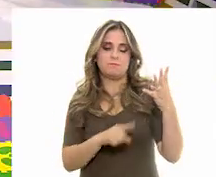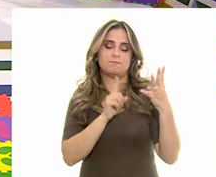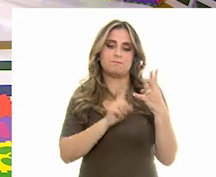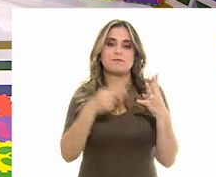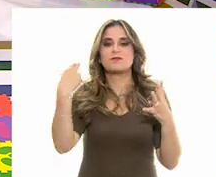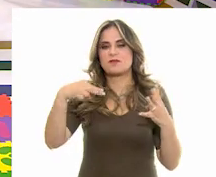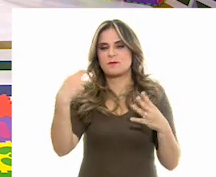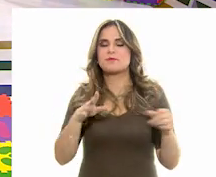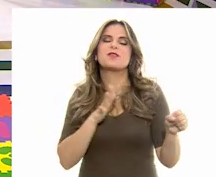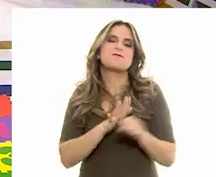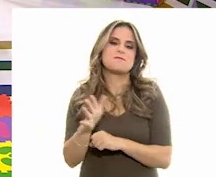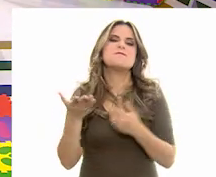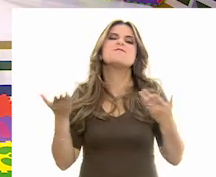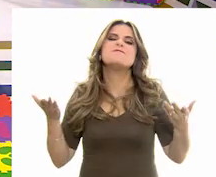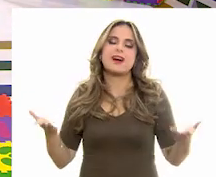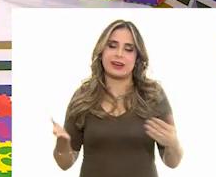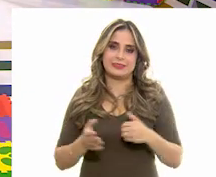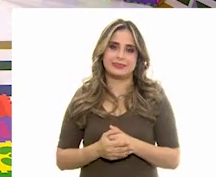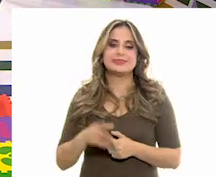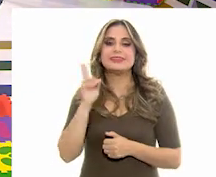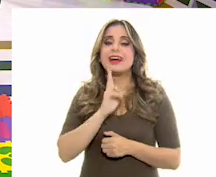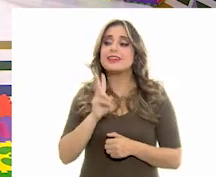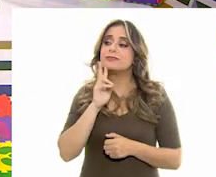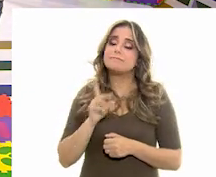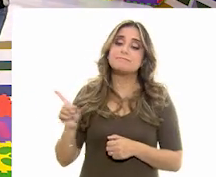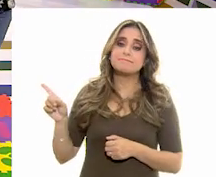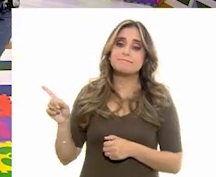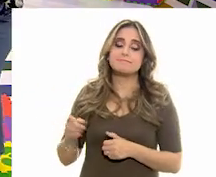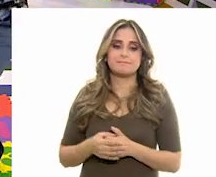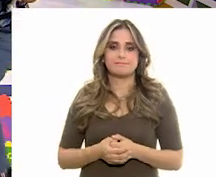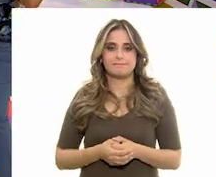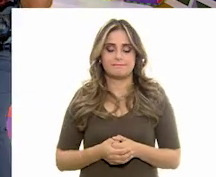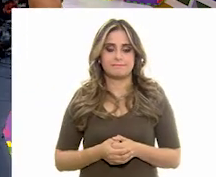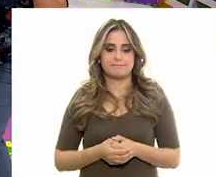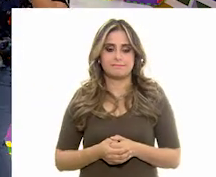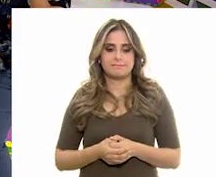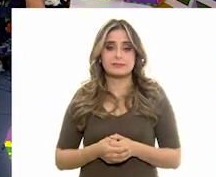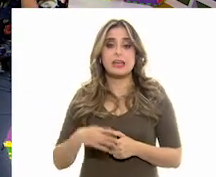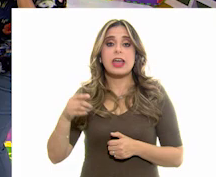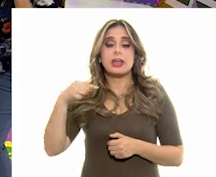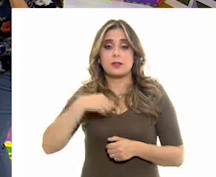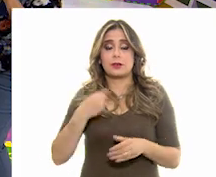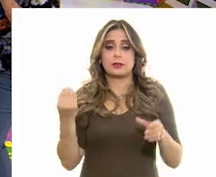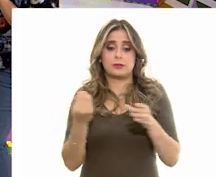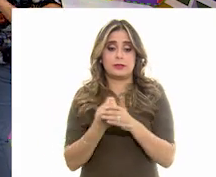A ver. A ver, niños y niñas. A ver. Nuestro taller